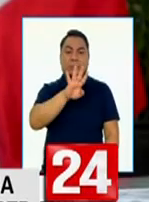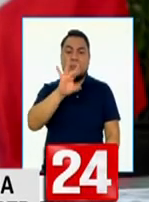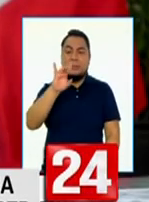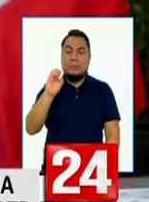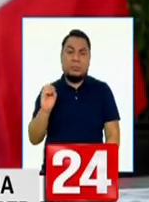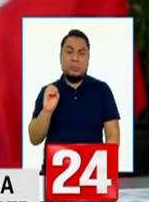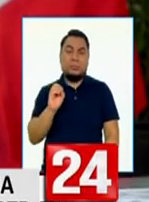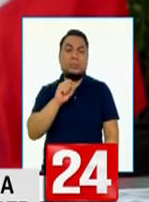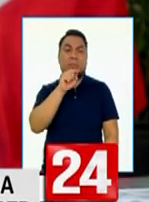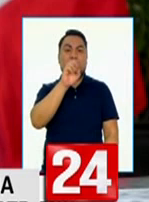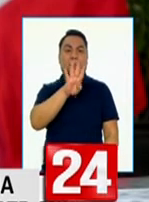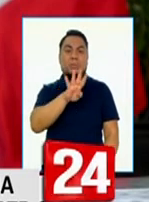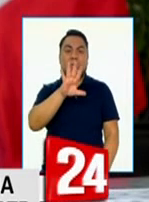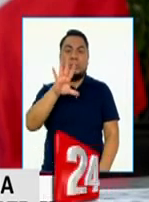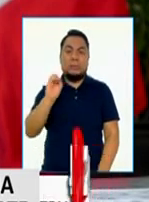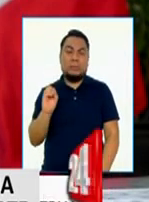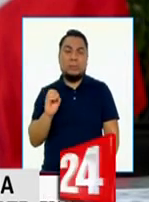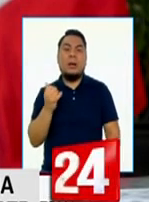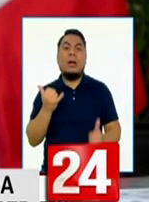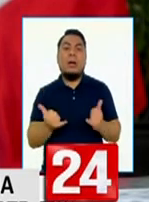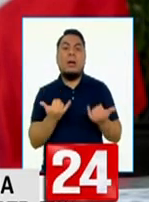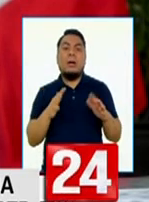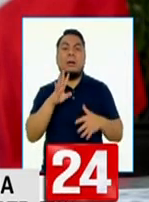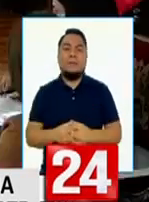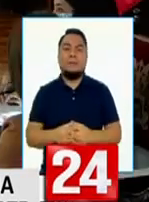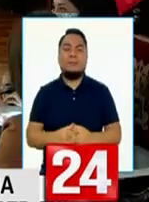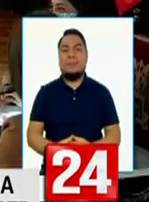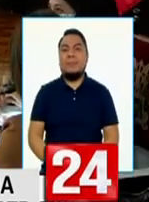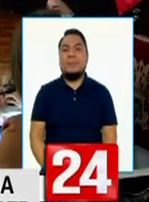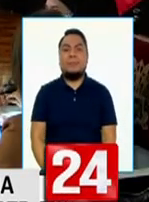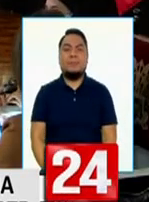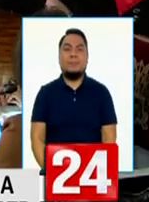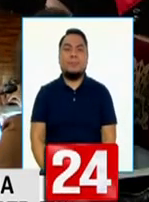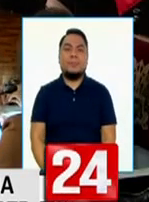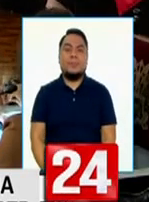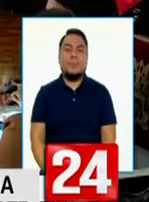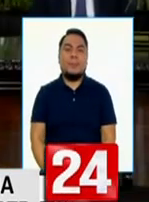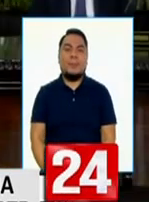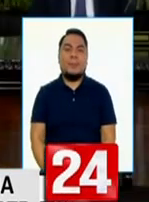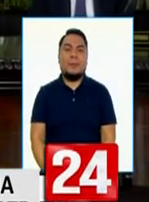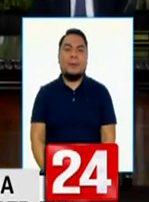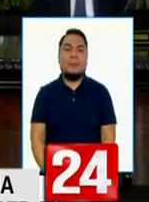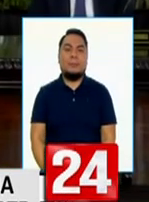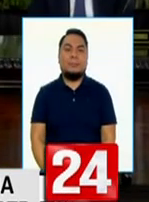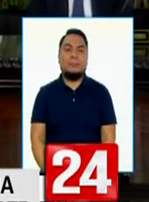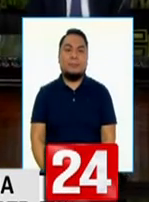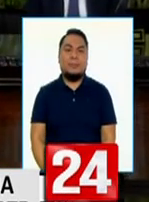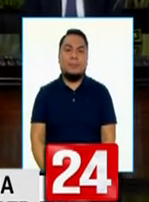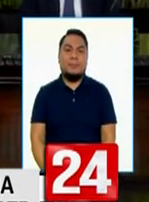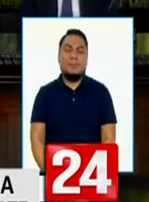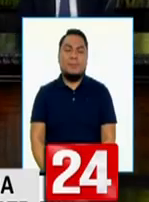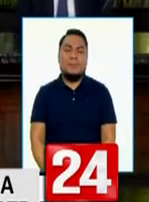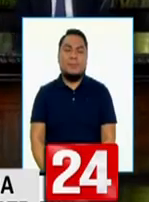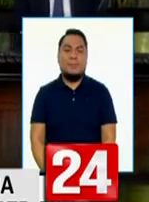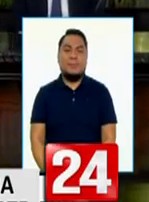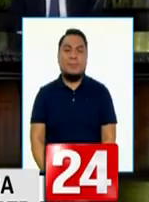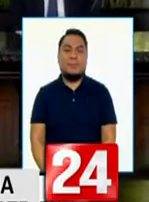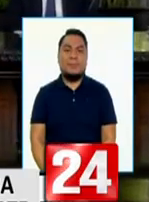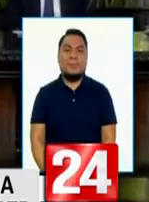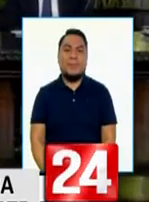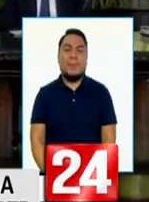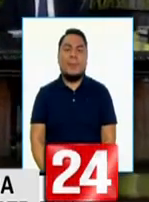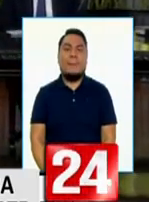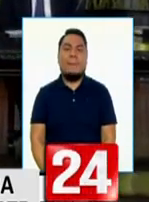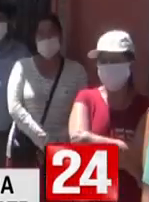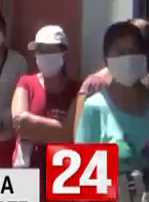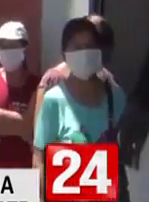480, 450 y ahora está alrededor de 400. Por último, el presidente Vizcarra mencionó que hasta el momento más de 7 millones